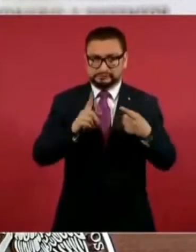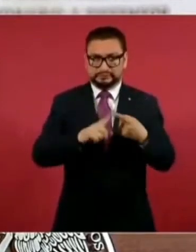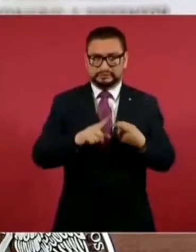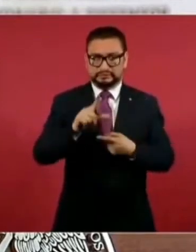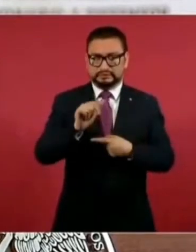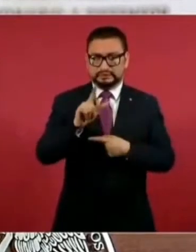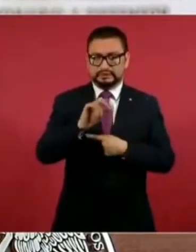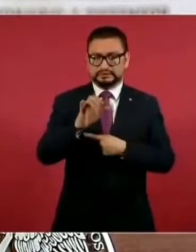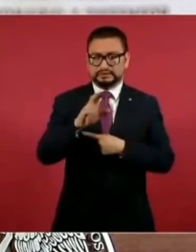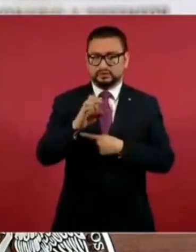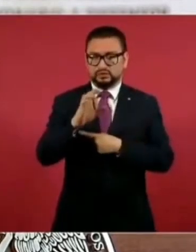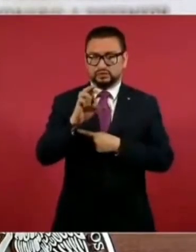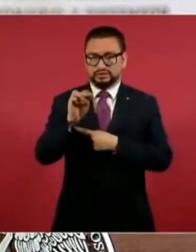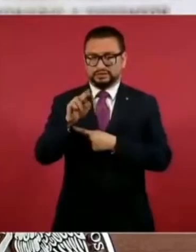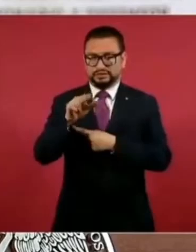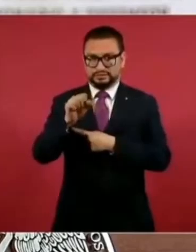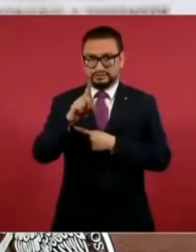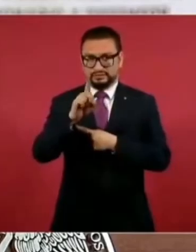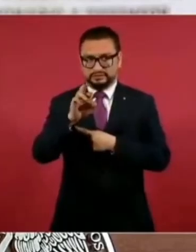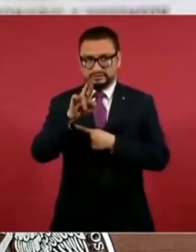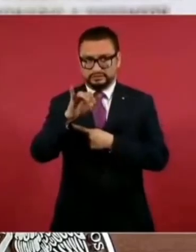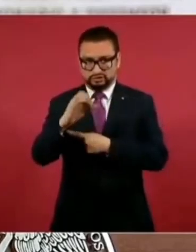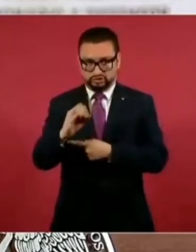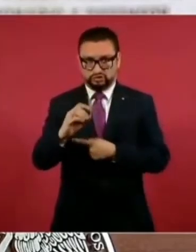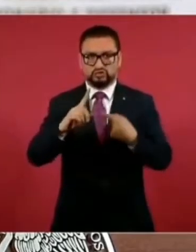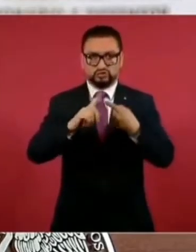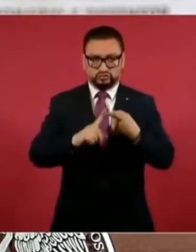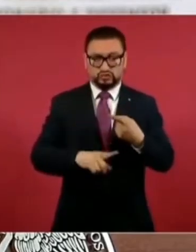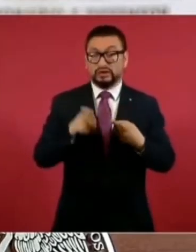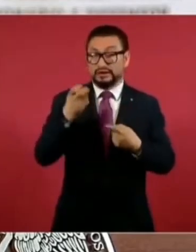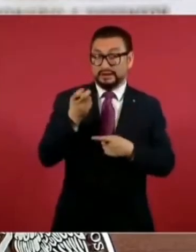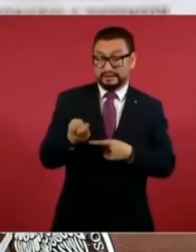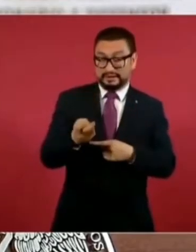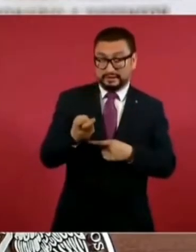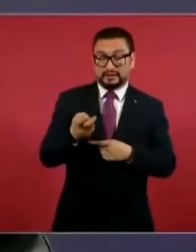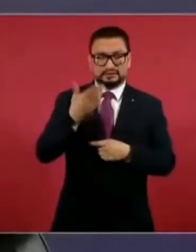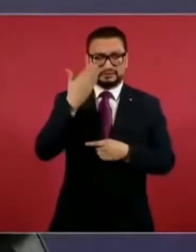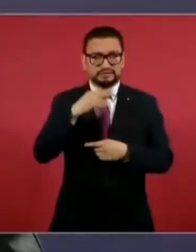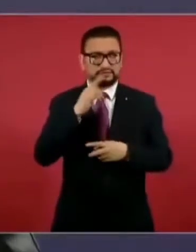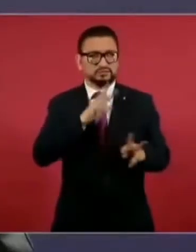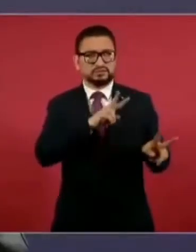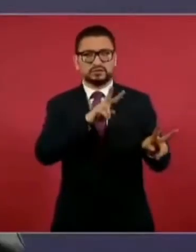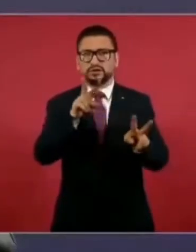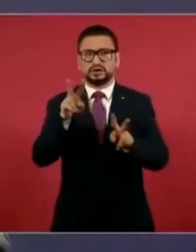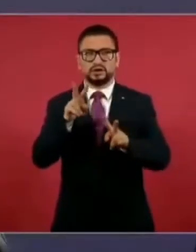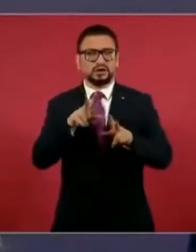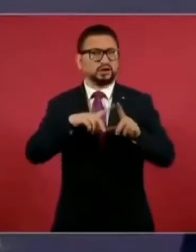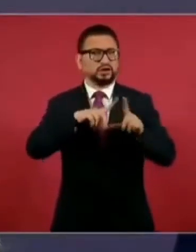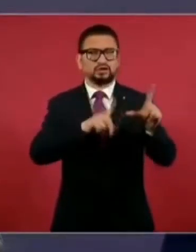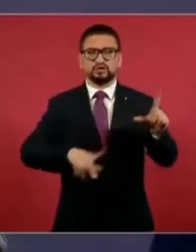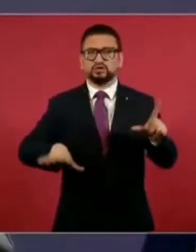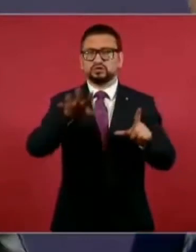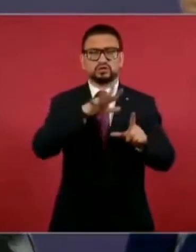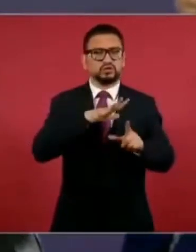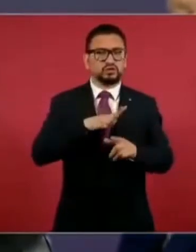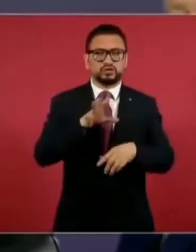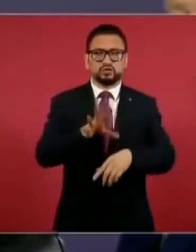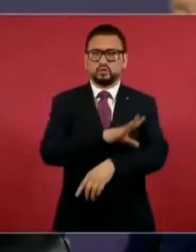Lázaro Cárdenas del Río, quien ante la falta de electricidad en gran parte del territorio